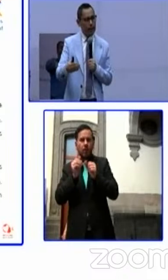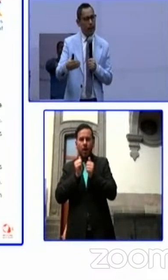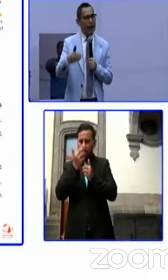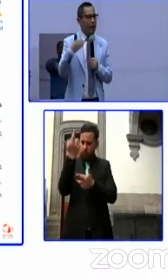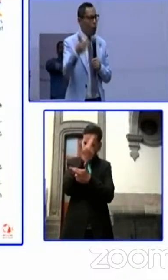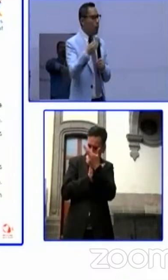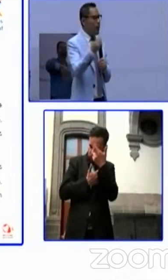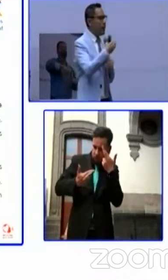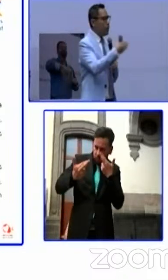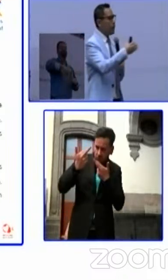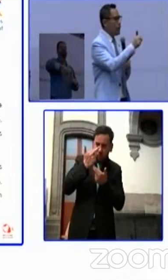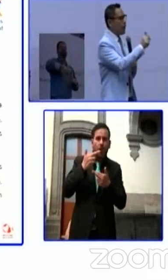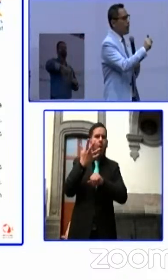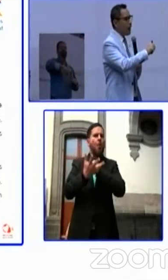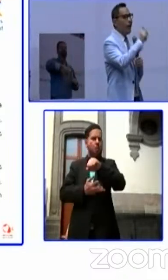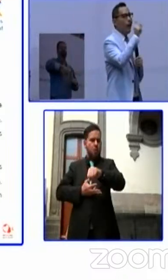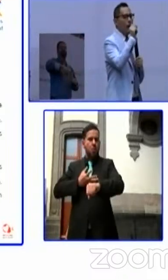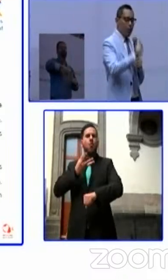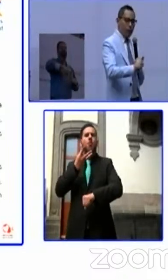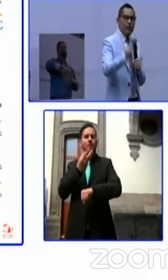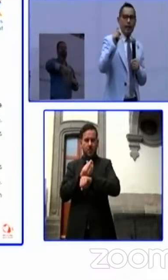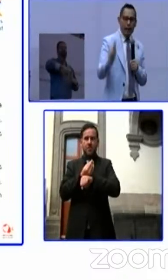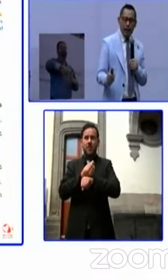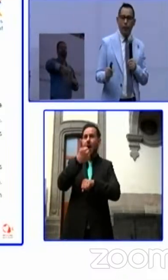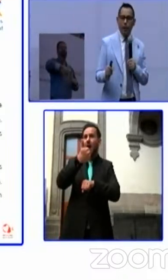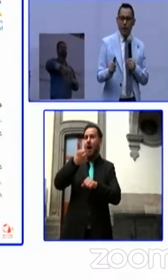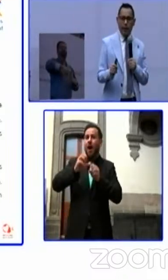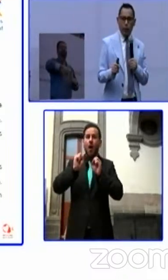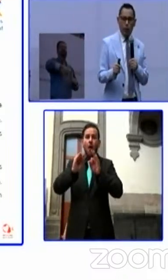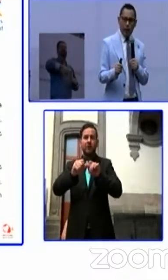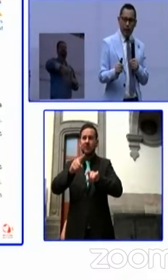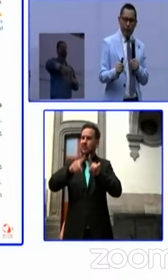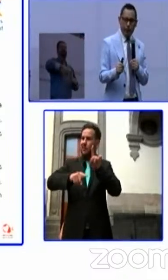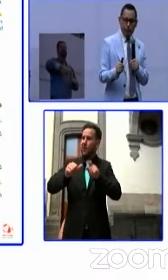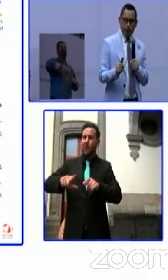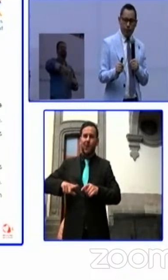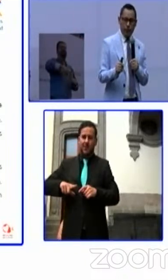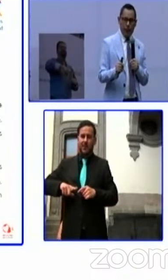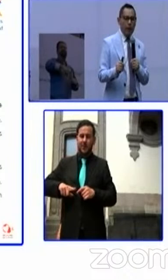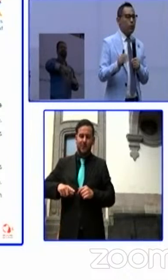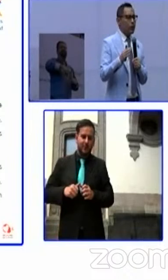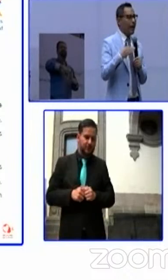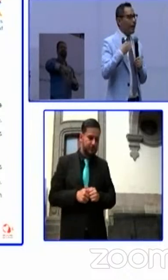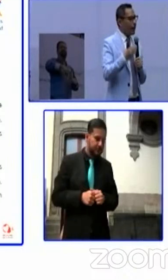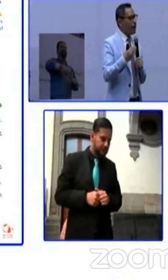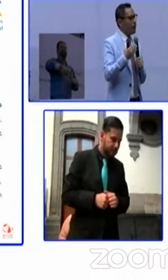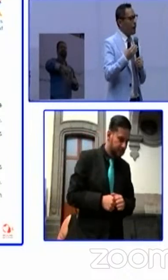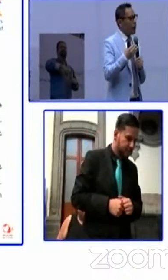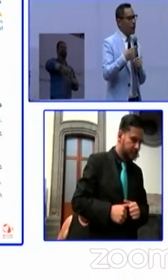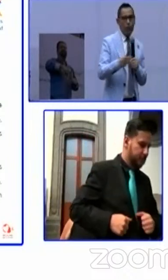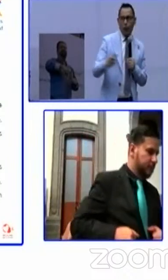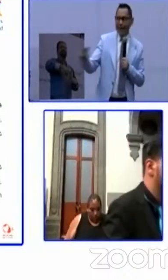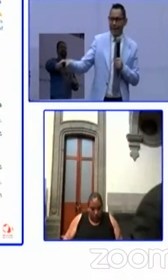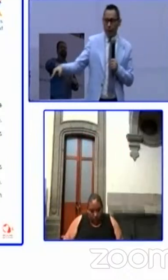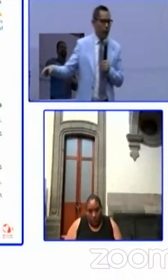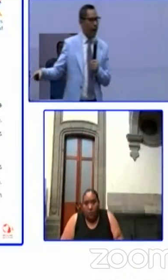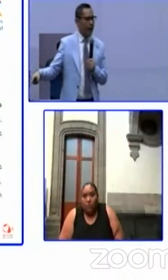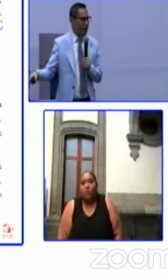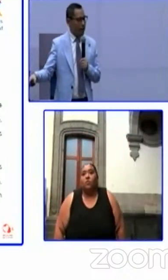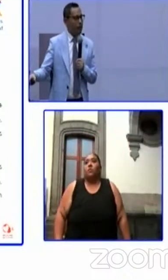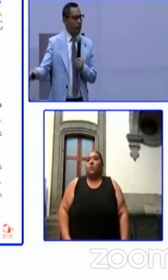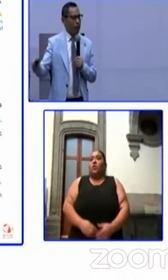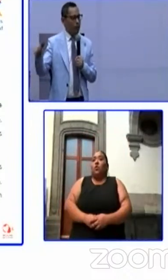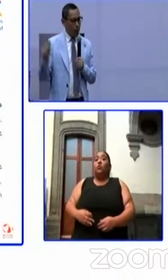revisar el cumplimiento que tiene que tener cada oficina y cada dependencia de gobierno. Entonces, ¿a qué quiero llegar con esto? Este